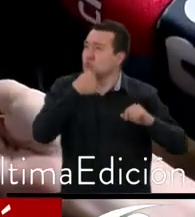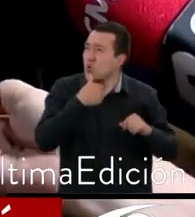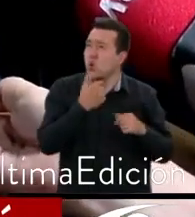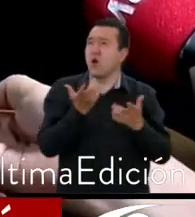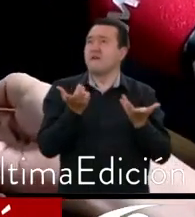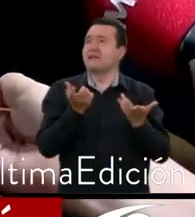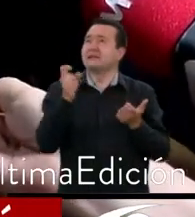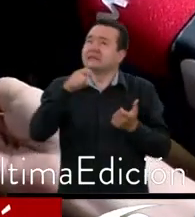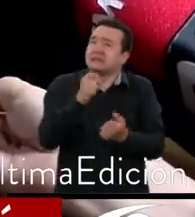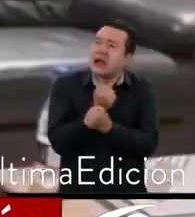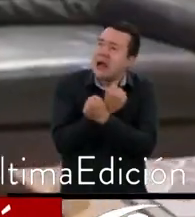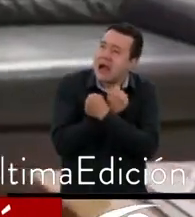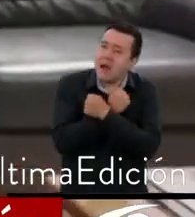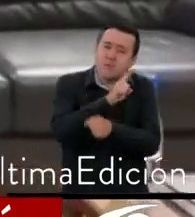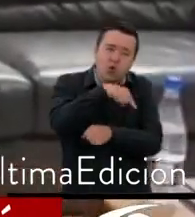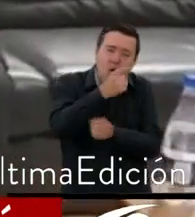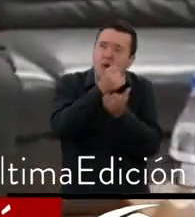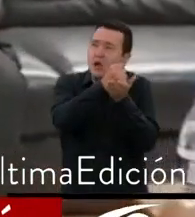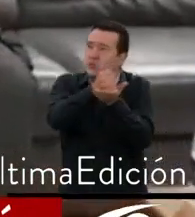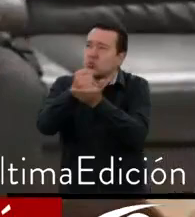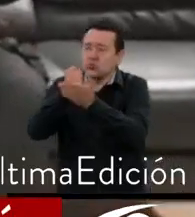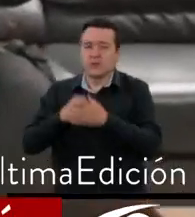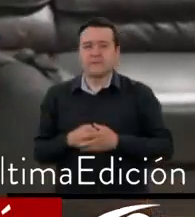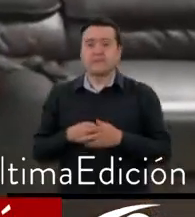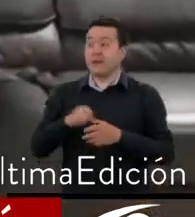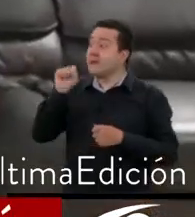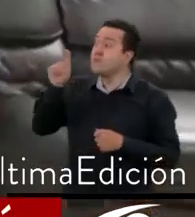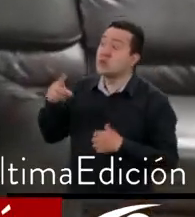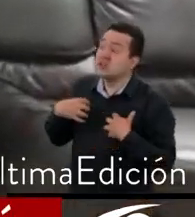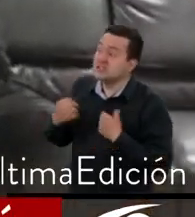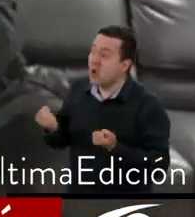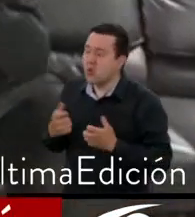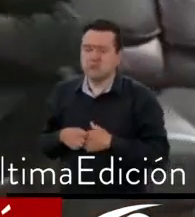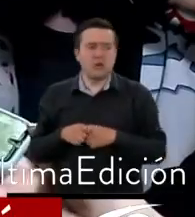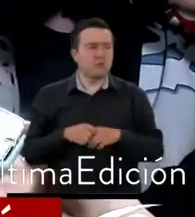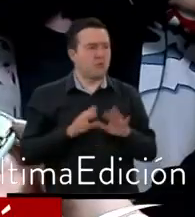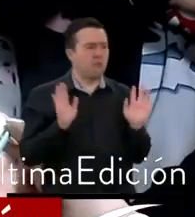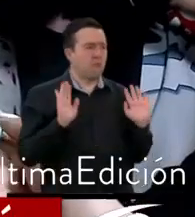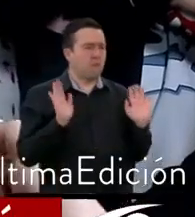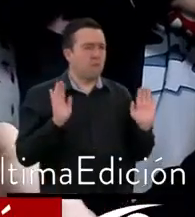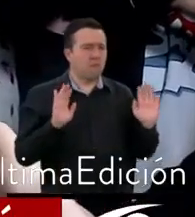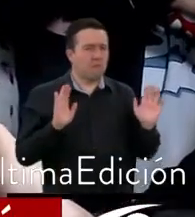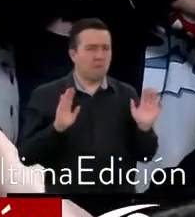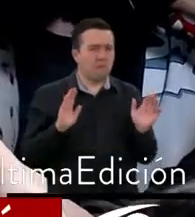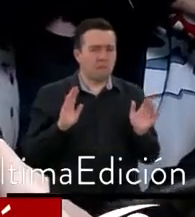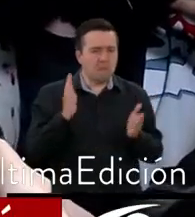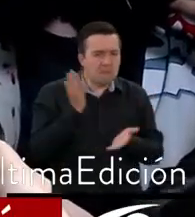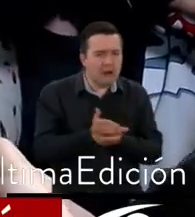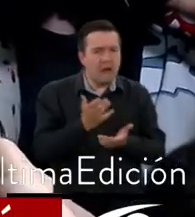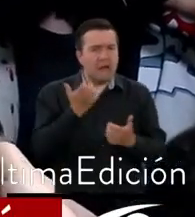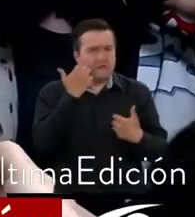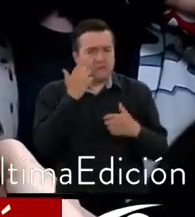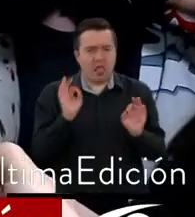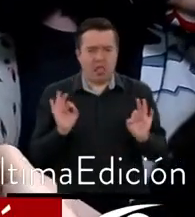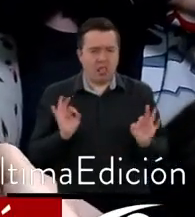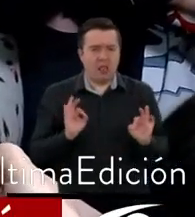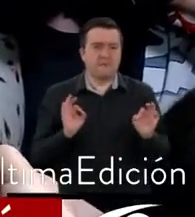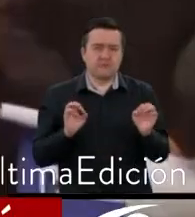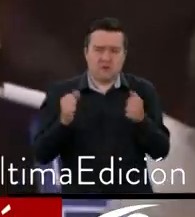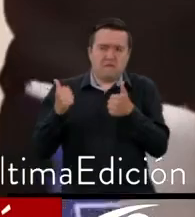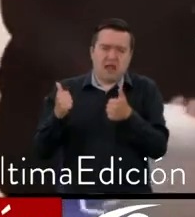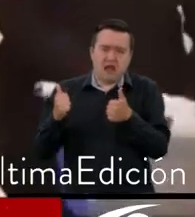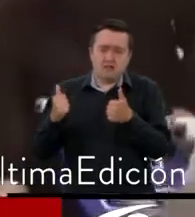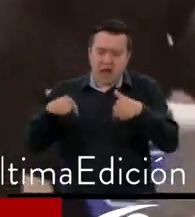nuestro amor, de nuestra ayuda. Habló de su salud. En ningún momento me enfermé, estuve muy bien y ahora me encuentro muy